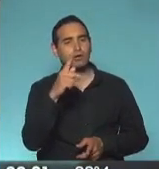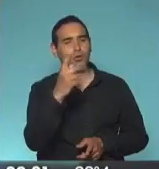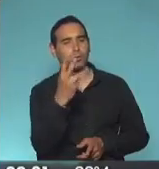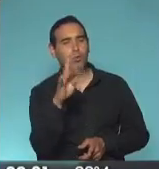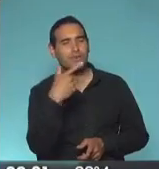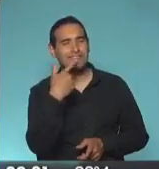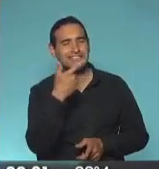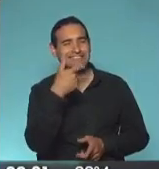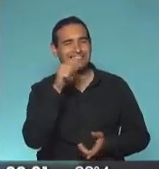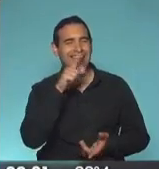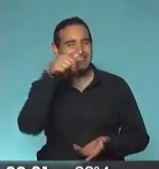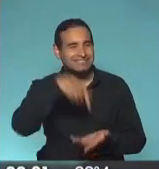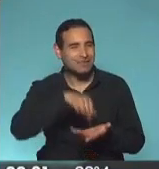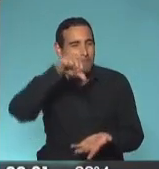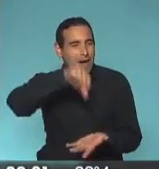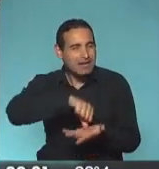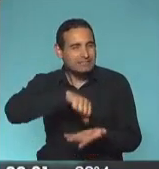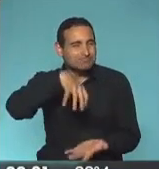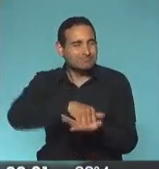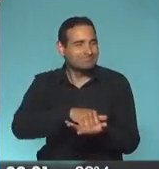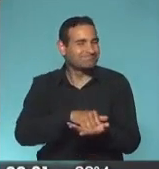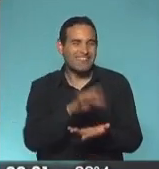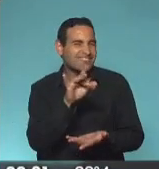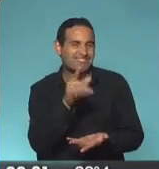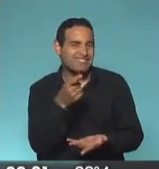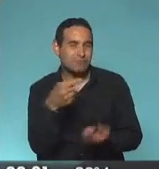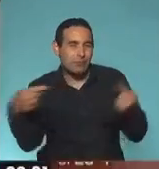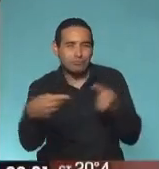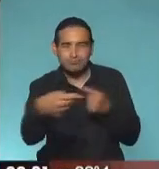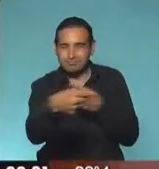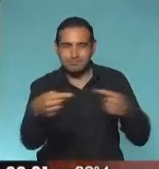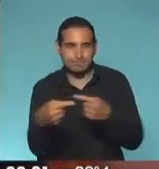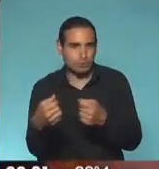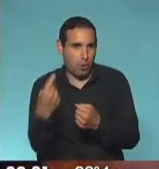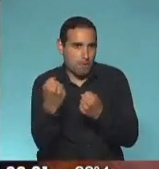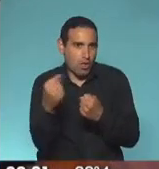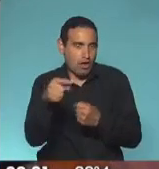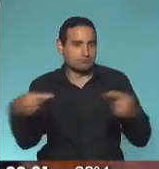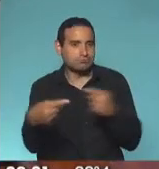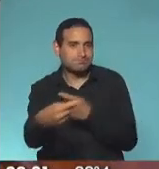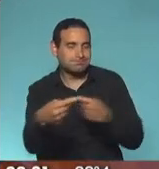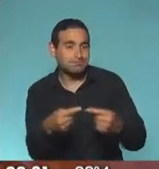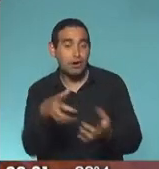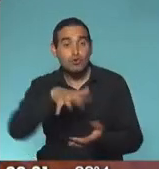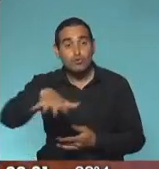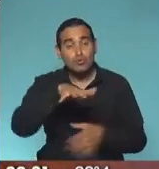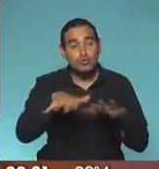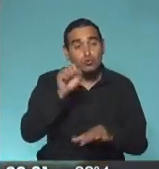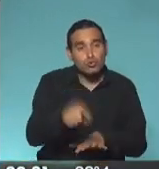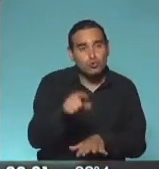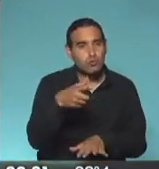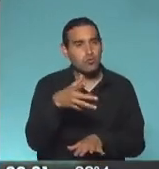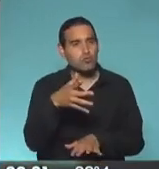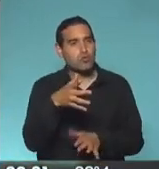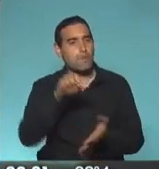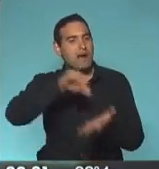países es casi imposible. Es decir, tiene demasiados enemigos y demasiados enemigos poderosos a la vez. Y la situación de Medio Oriente, de establecer nuevos estados, no es